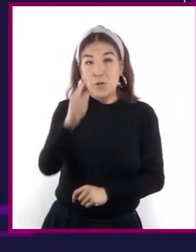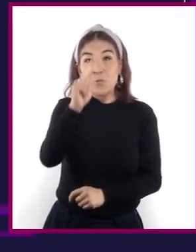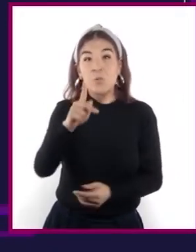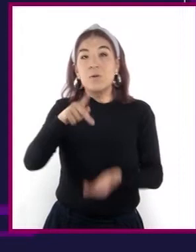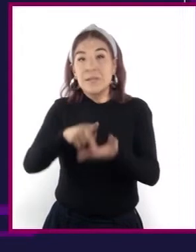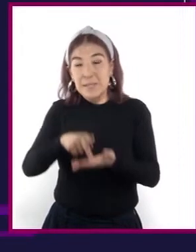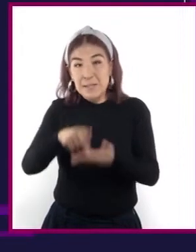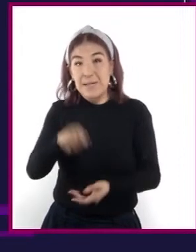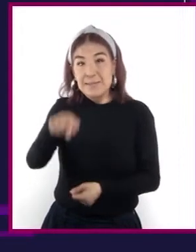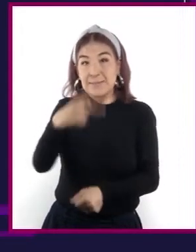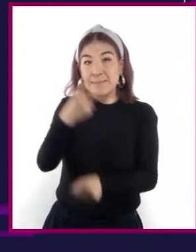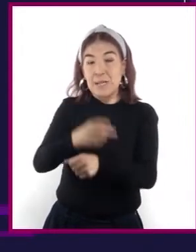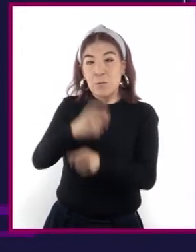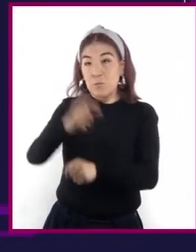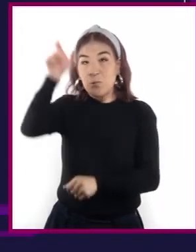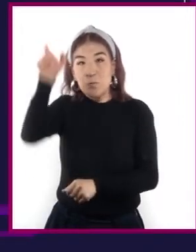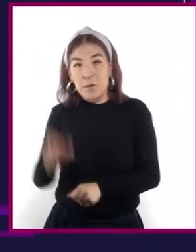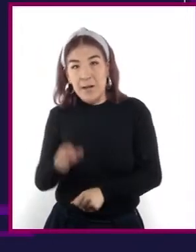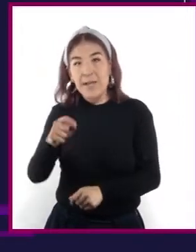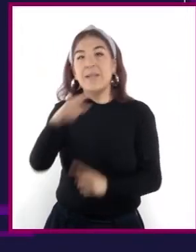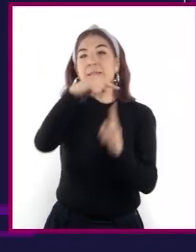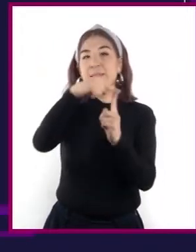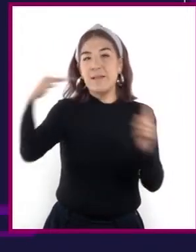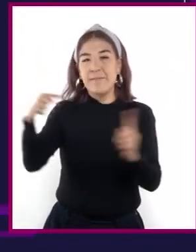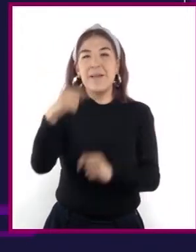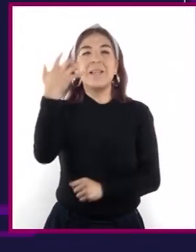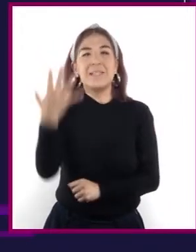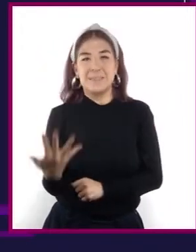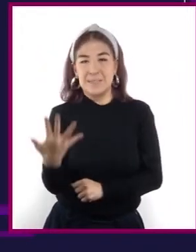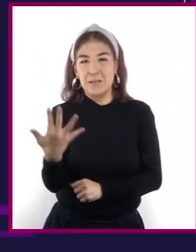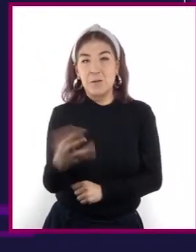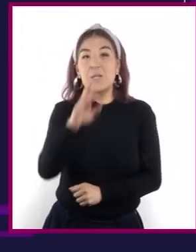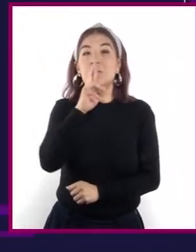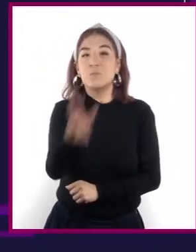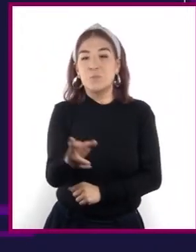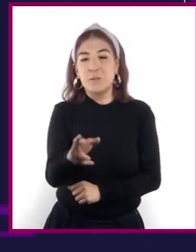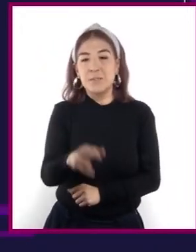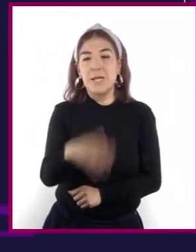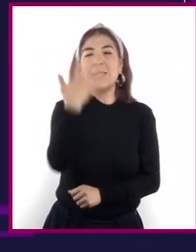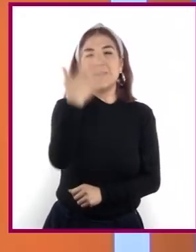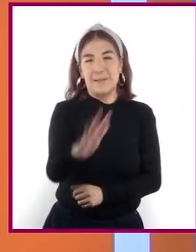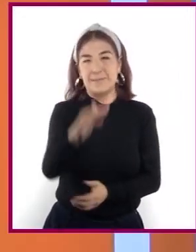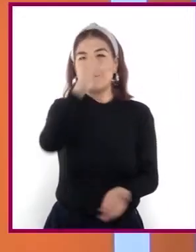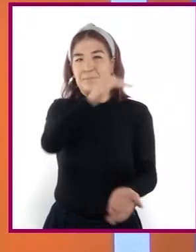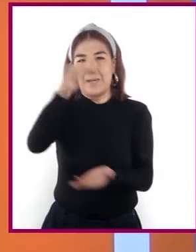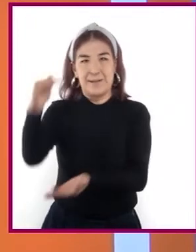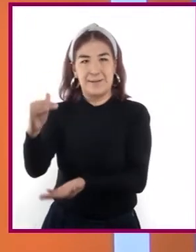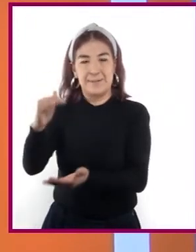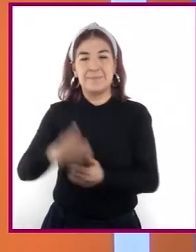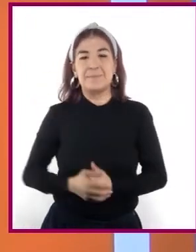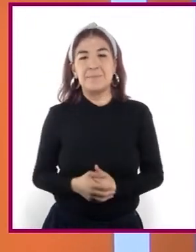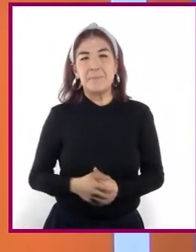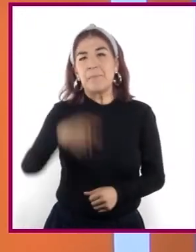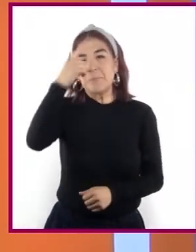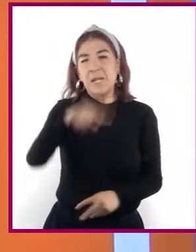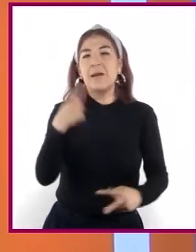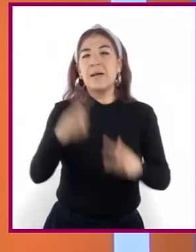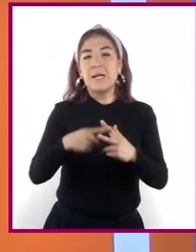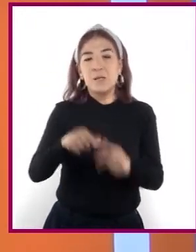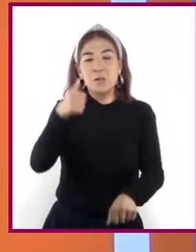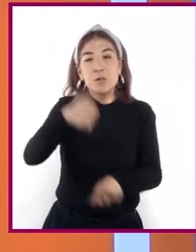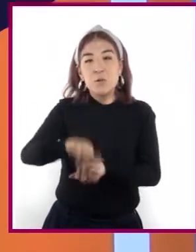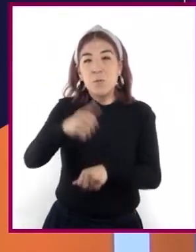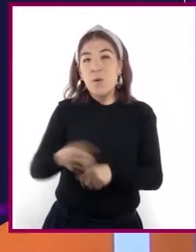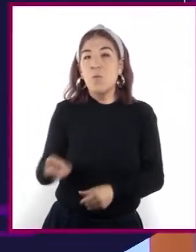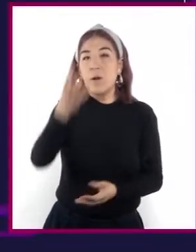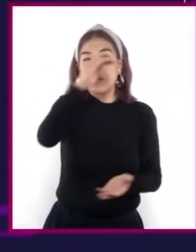kilogramo de la segunda columna se divide entre 5, obteniendo 10 paquetes. Para calcular el número de